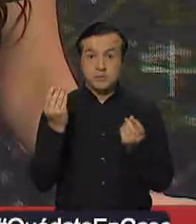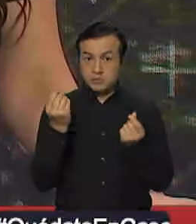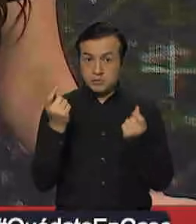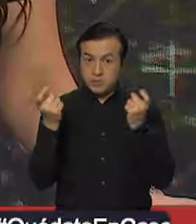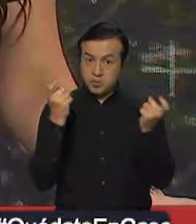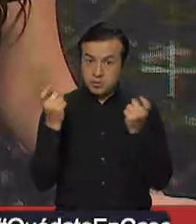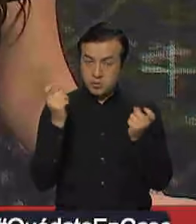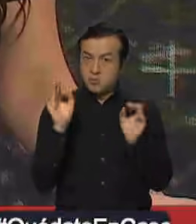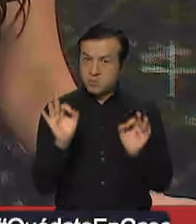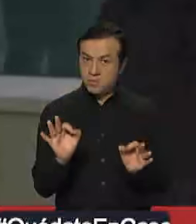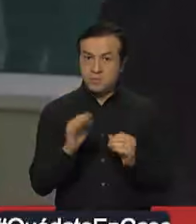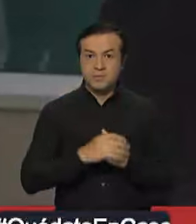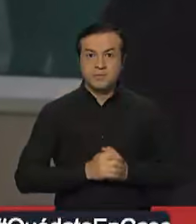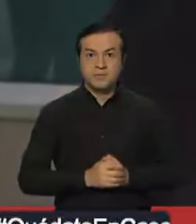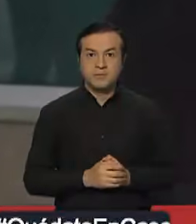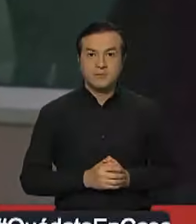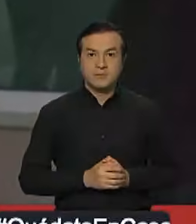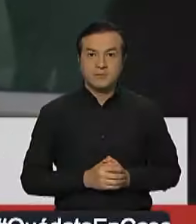del fisco.